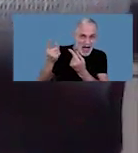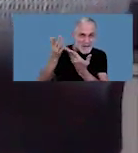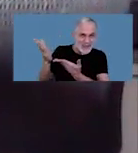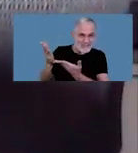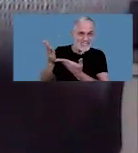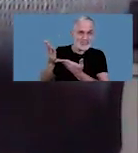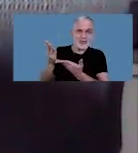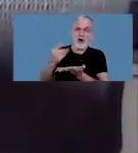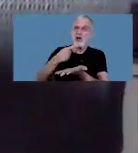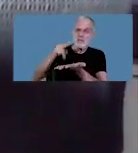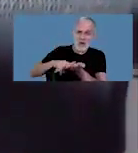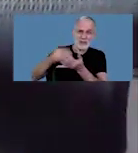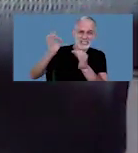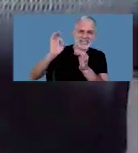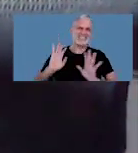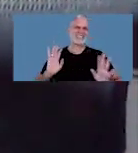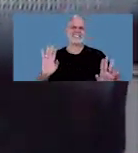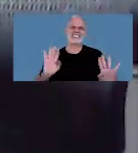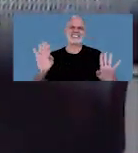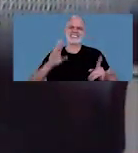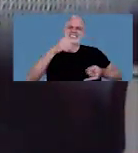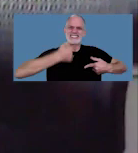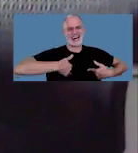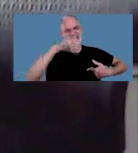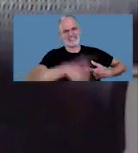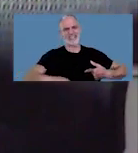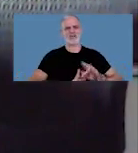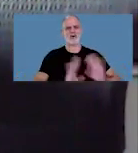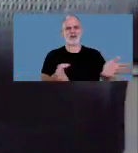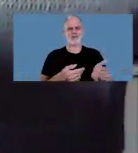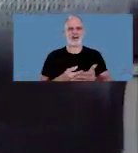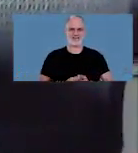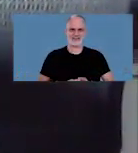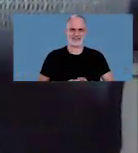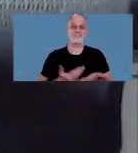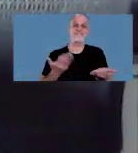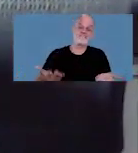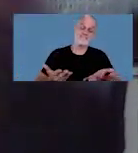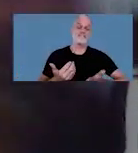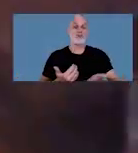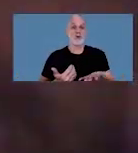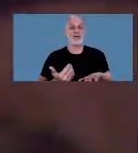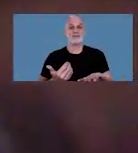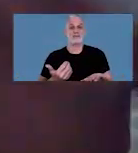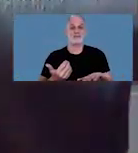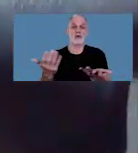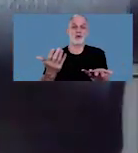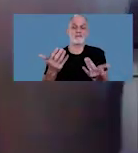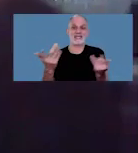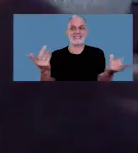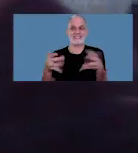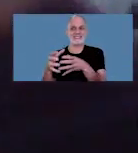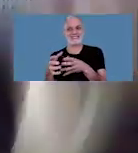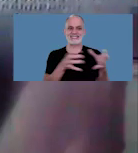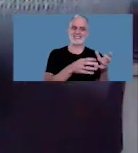fisco extranjero este beneficio fiscal. Es por eso que la otra parte de la doctrina